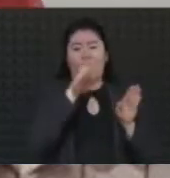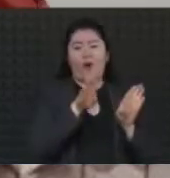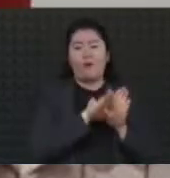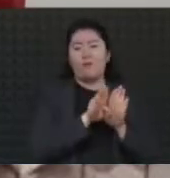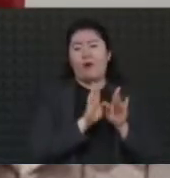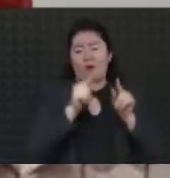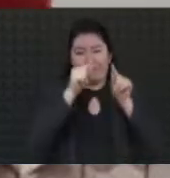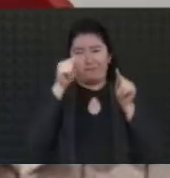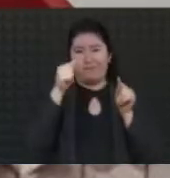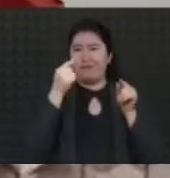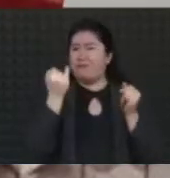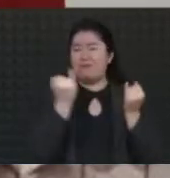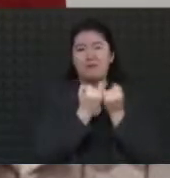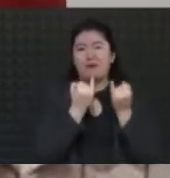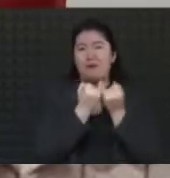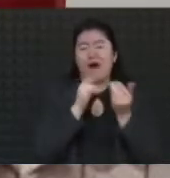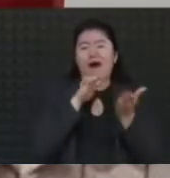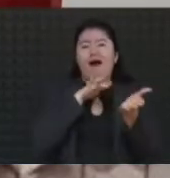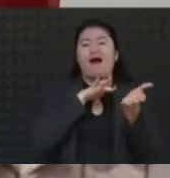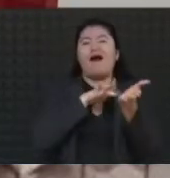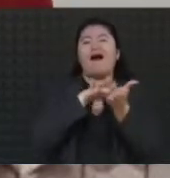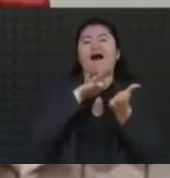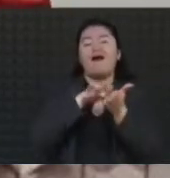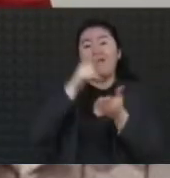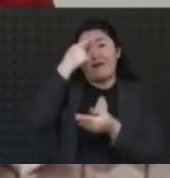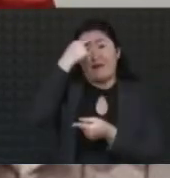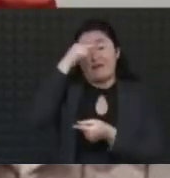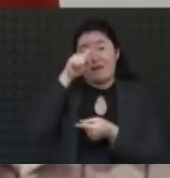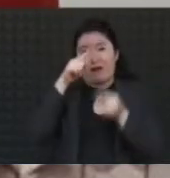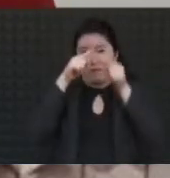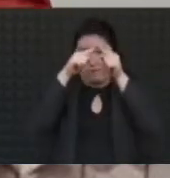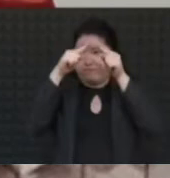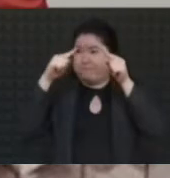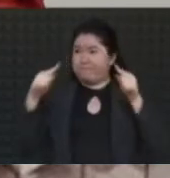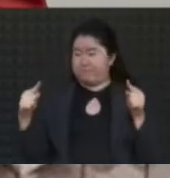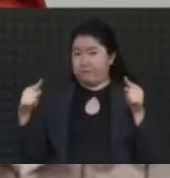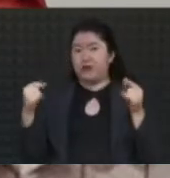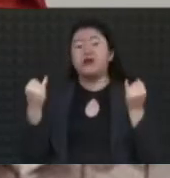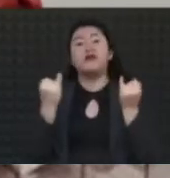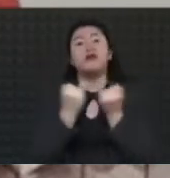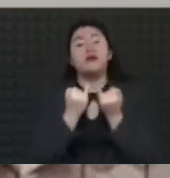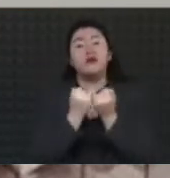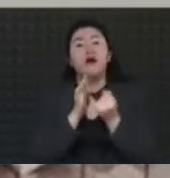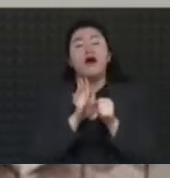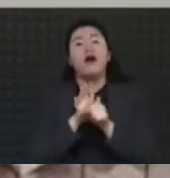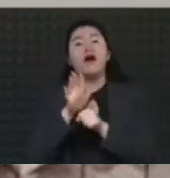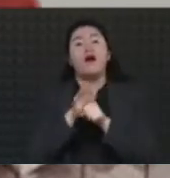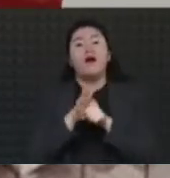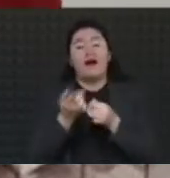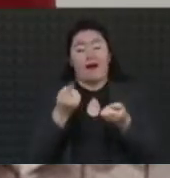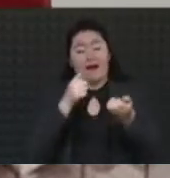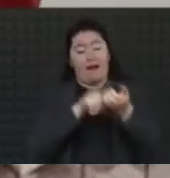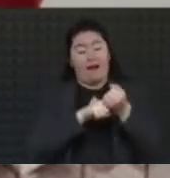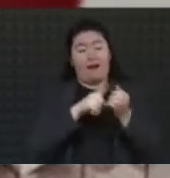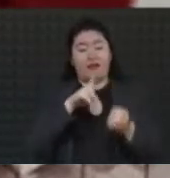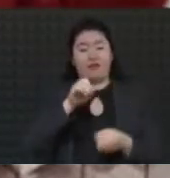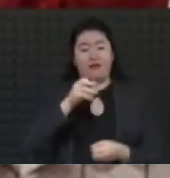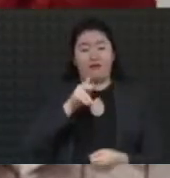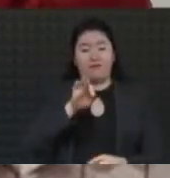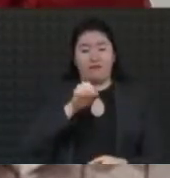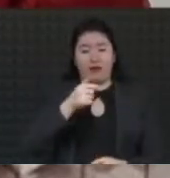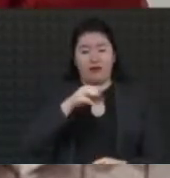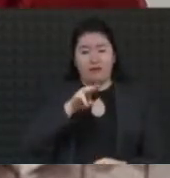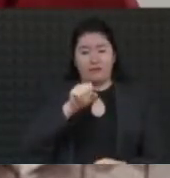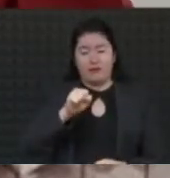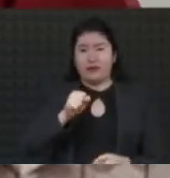otros apoyos, colocar vigas, colocar diafragmas, pero además, al hacerlo